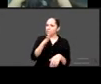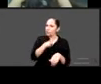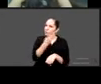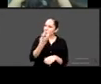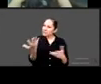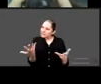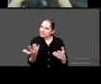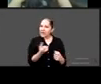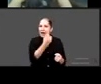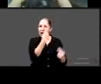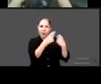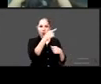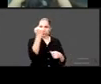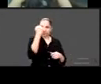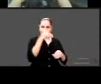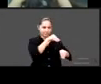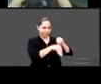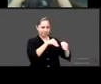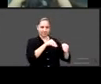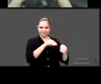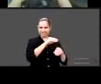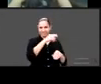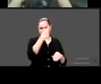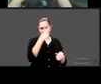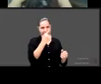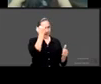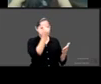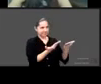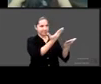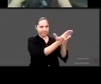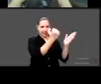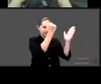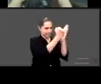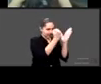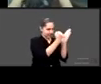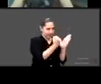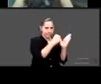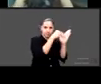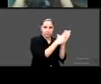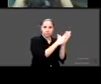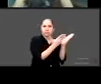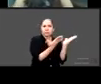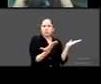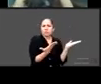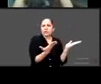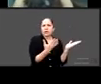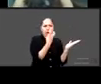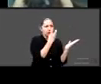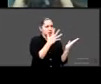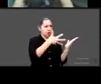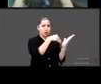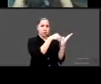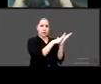pretenden hacer creer que quienes tienen la prerrogativa de definir lo que es bueno para los niños son